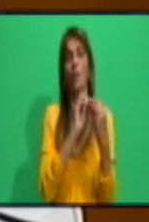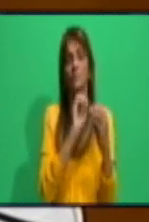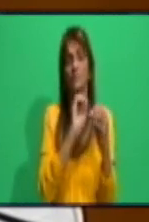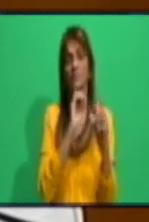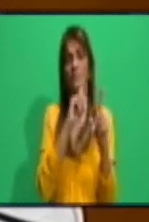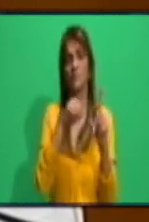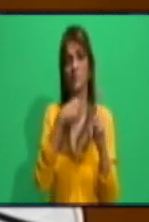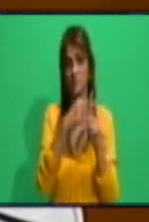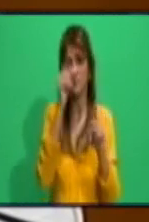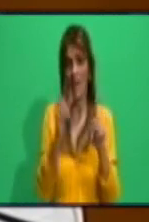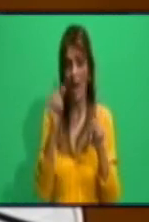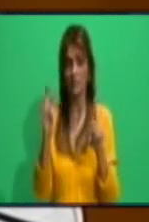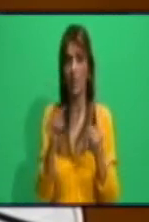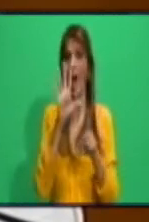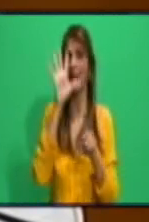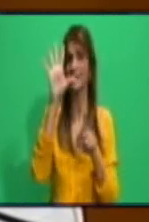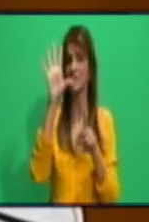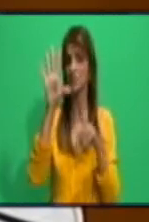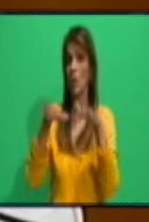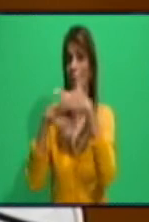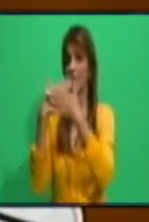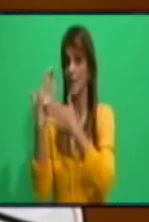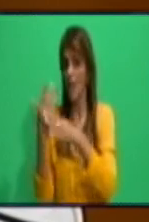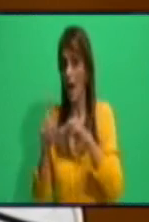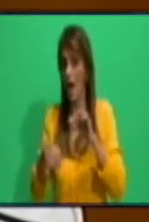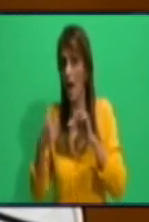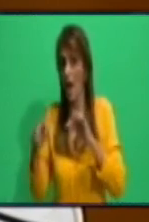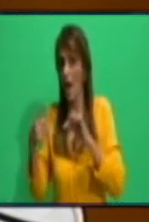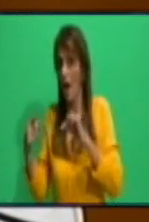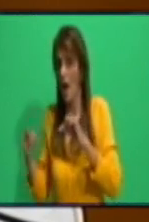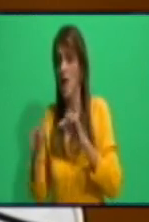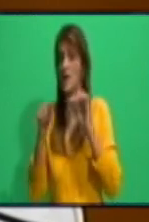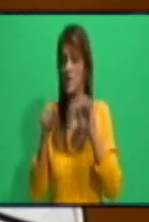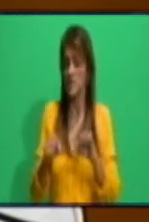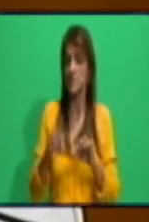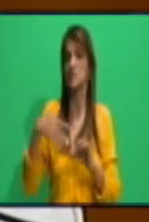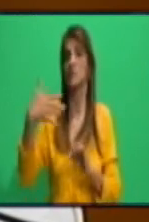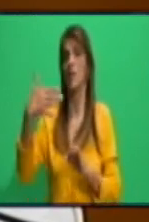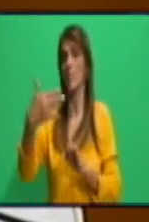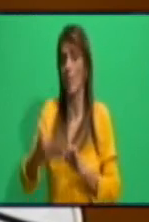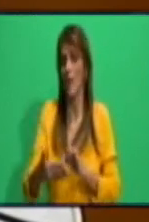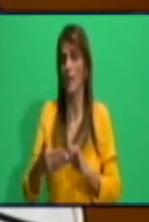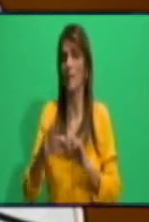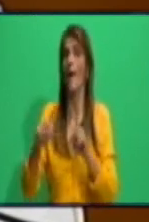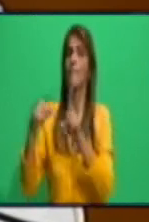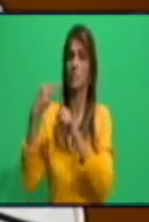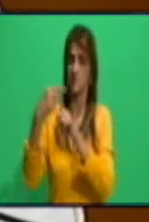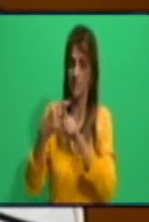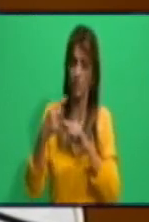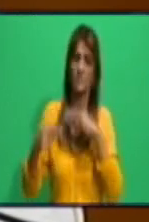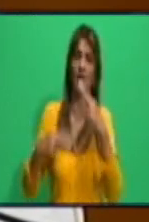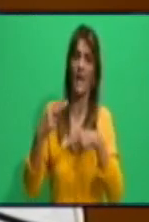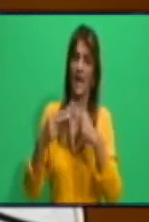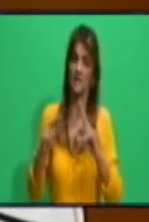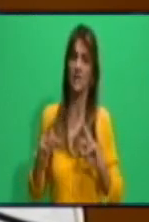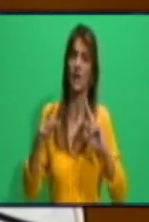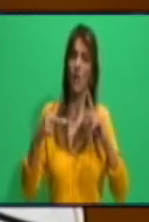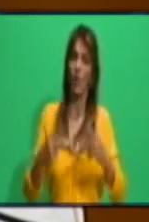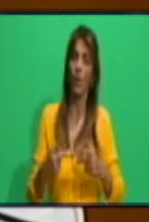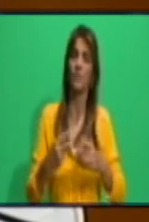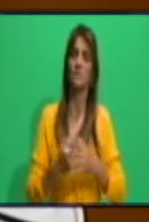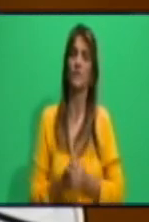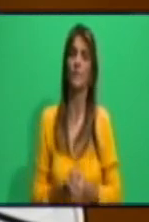realiza al 5º día y después si sigue dando positivo se le vuelve a realizar para definir cuándo es negativo y se le realiza a los